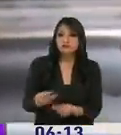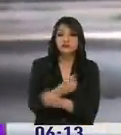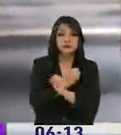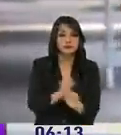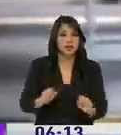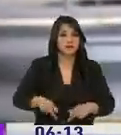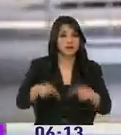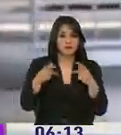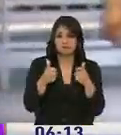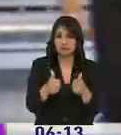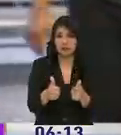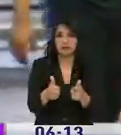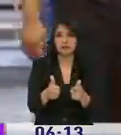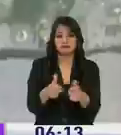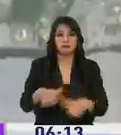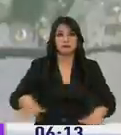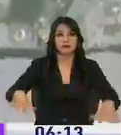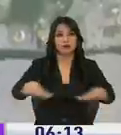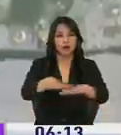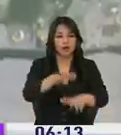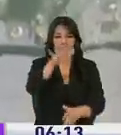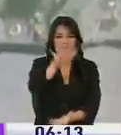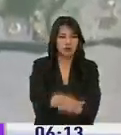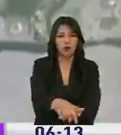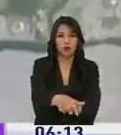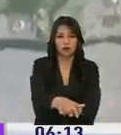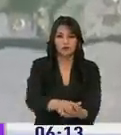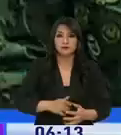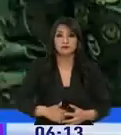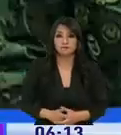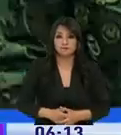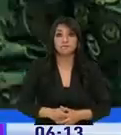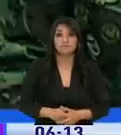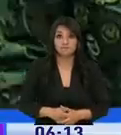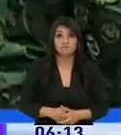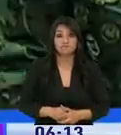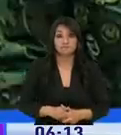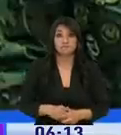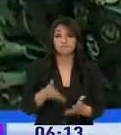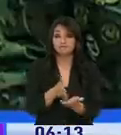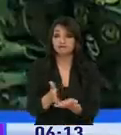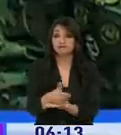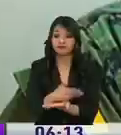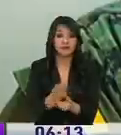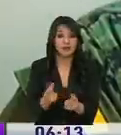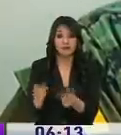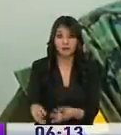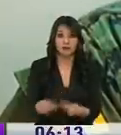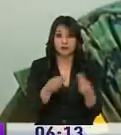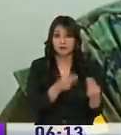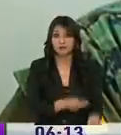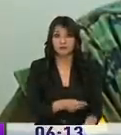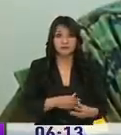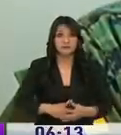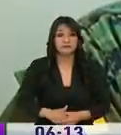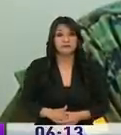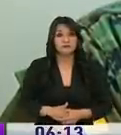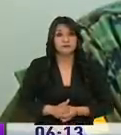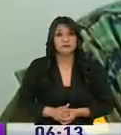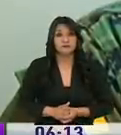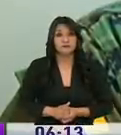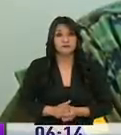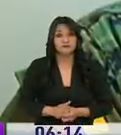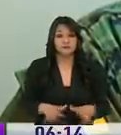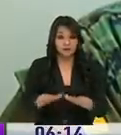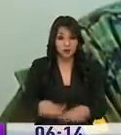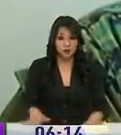los contornos del sitio del accidente, porque no tuvieron acceso a nada más. No llegamos exactamente al